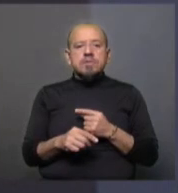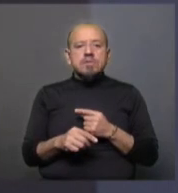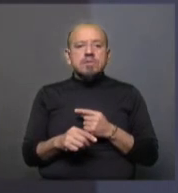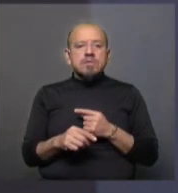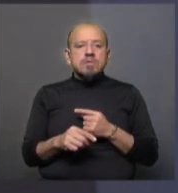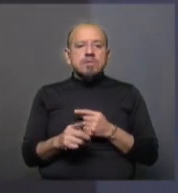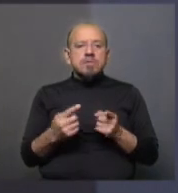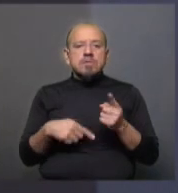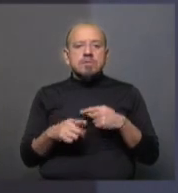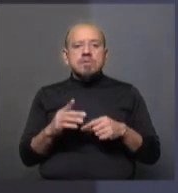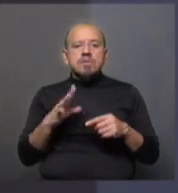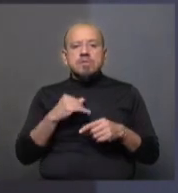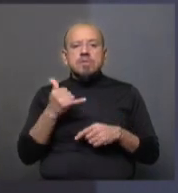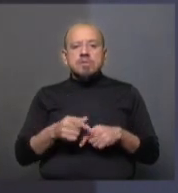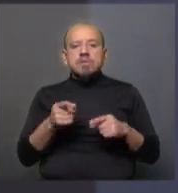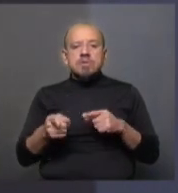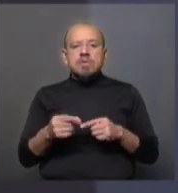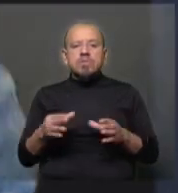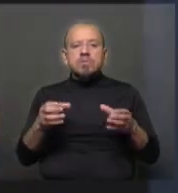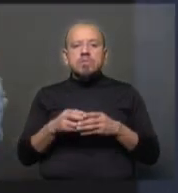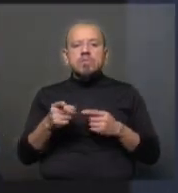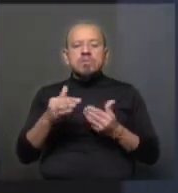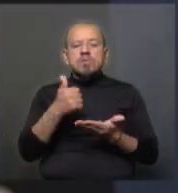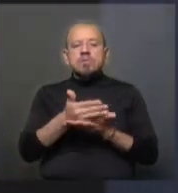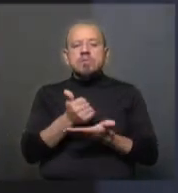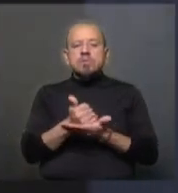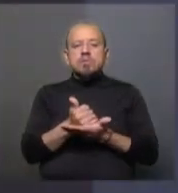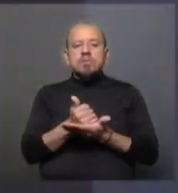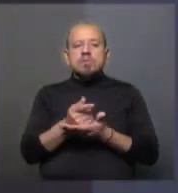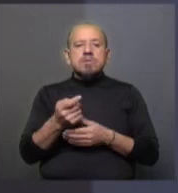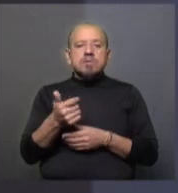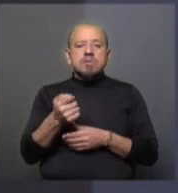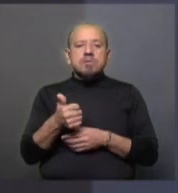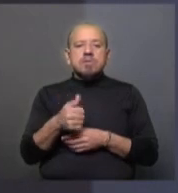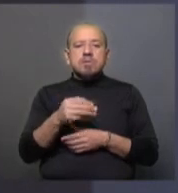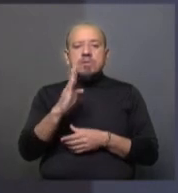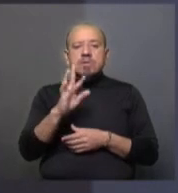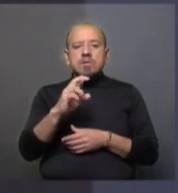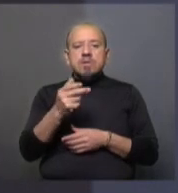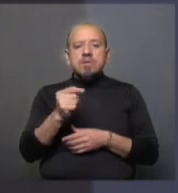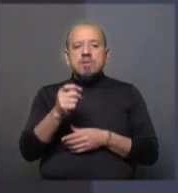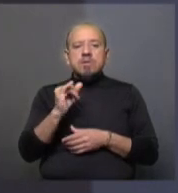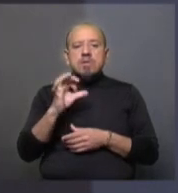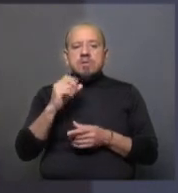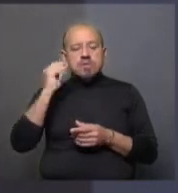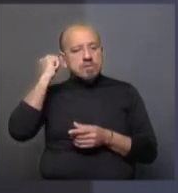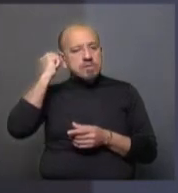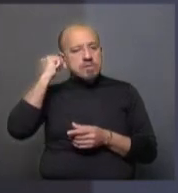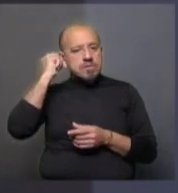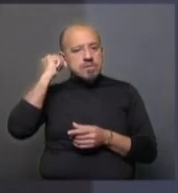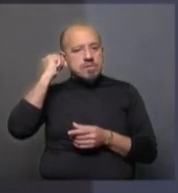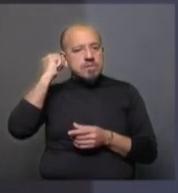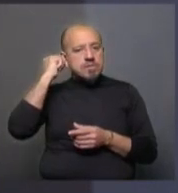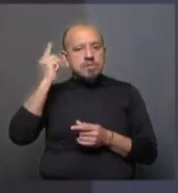caso tenga una banda de ese departamento me lo logré con Rivera encontré a la banda praxis también un abrazo grande para ellos terrible